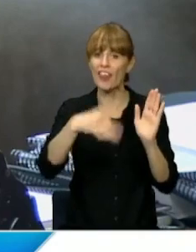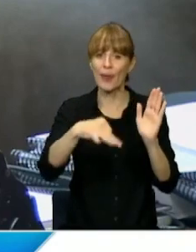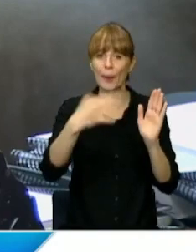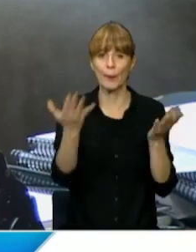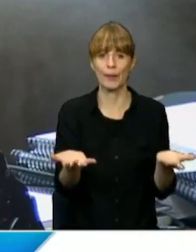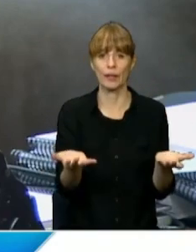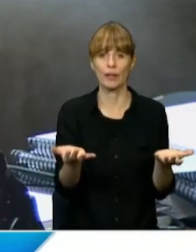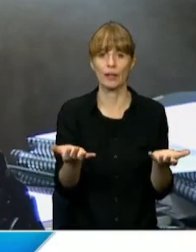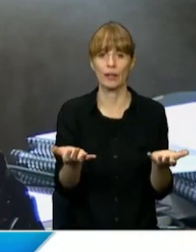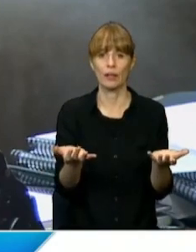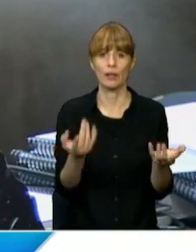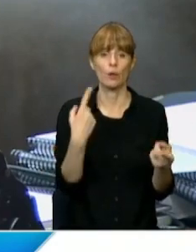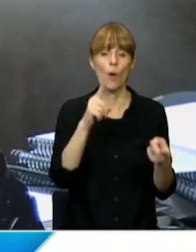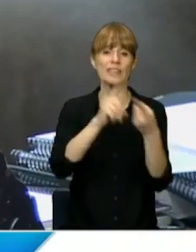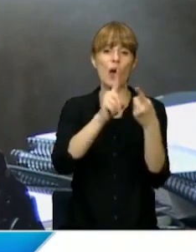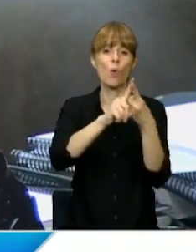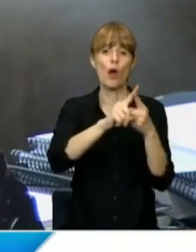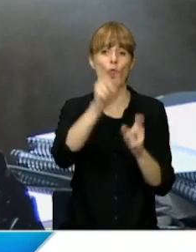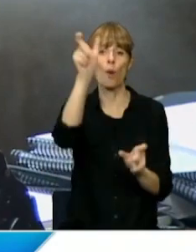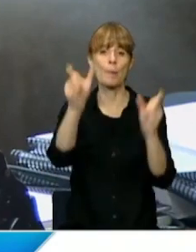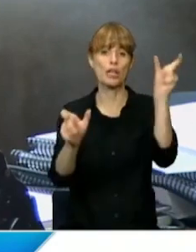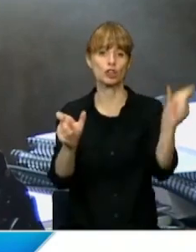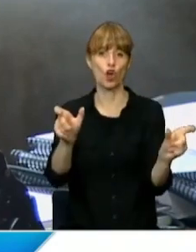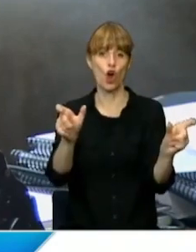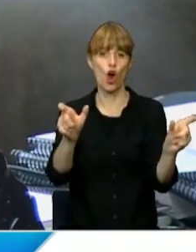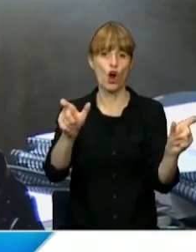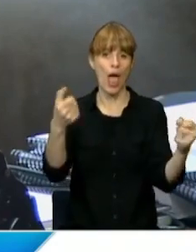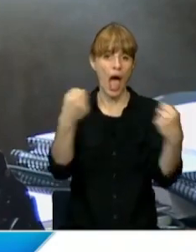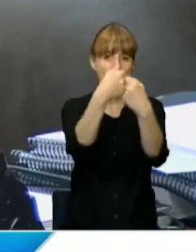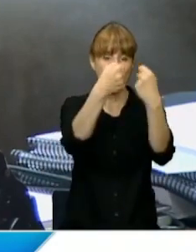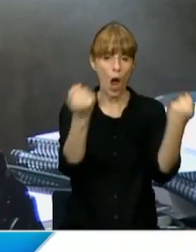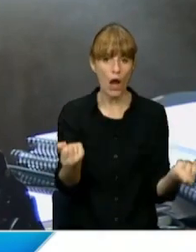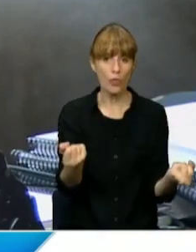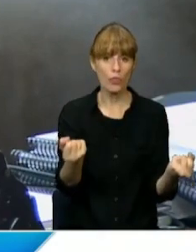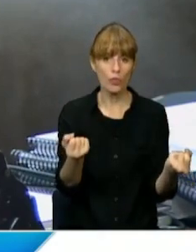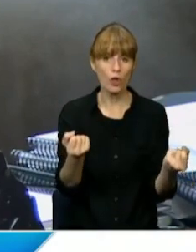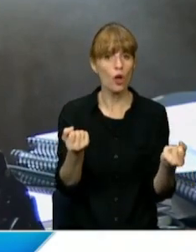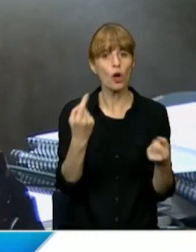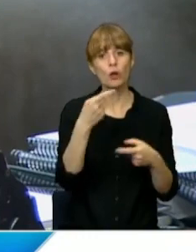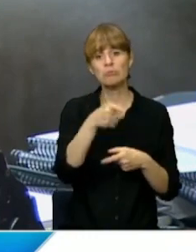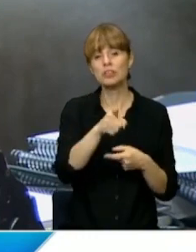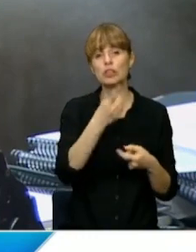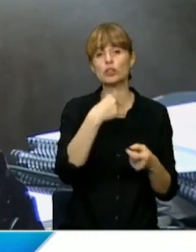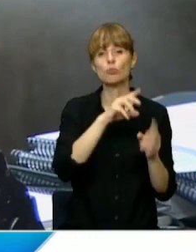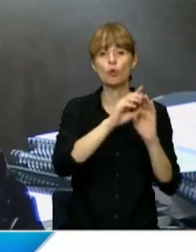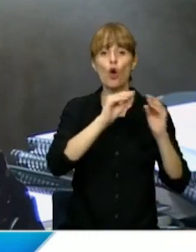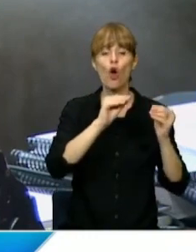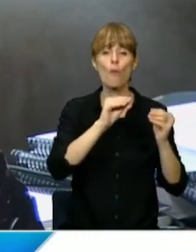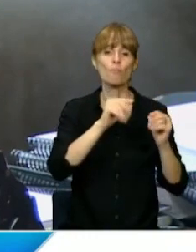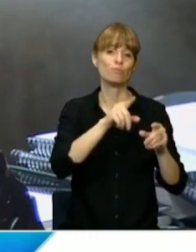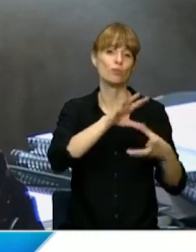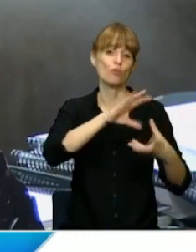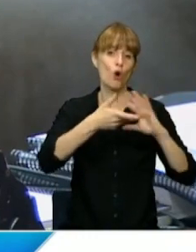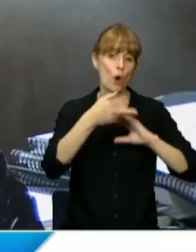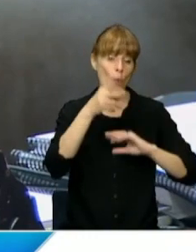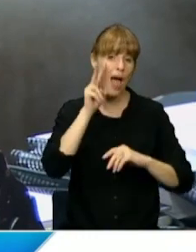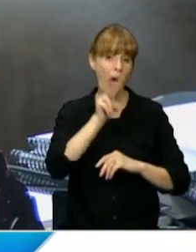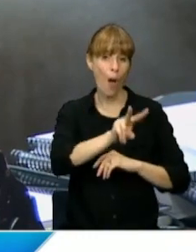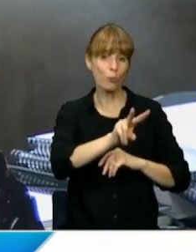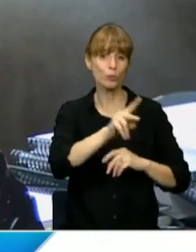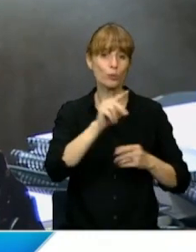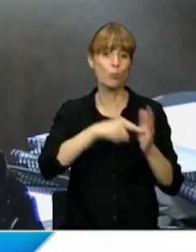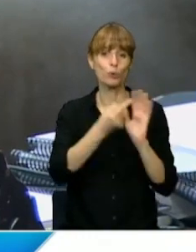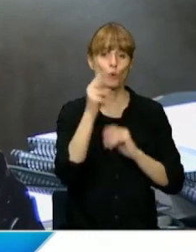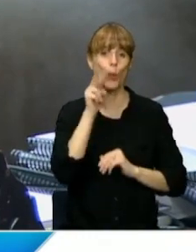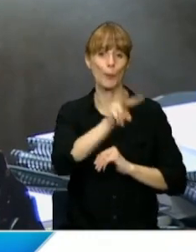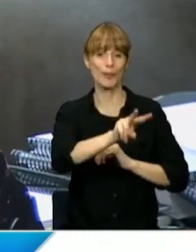personal, interpersonal, porque esa delegación presupuestaria en un contexto inflacionario, un presupuesto sin número,